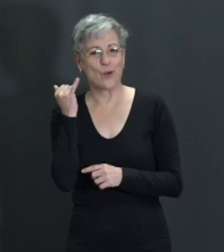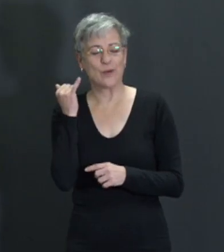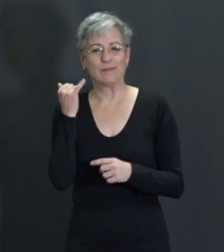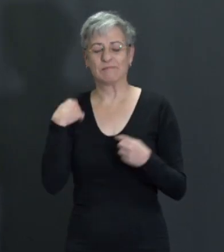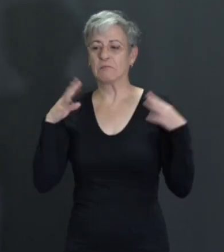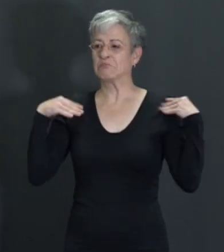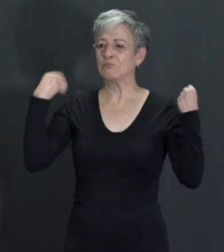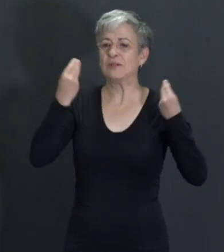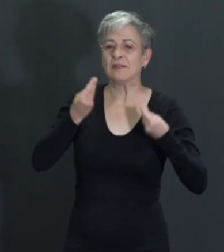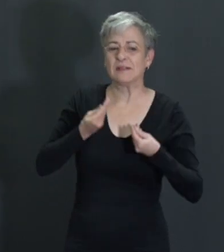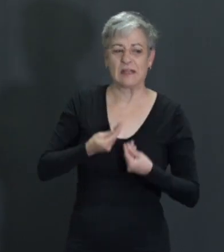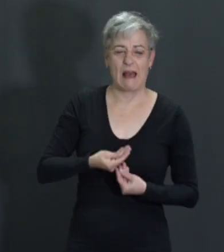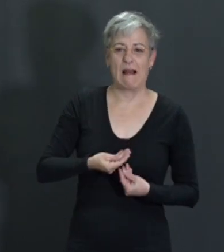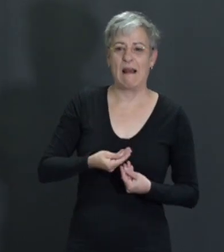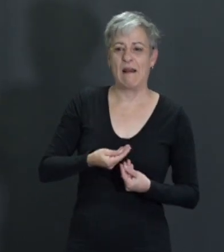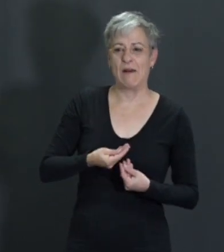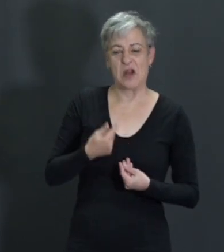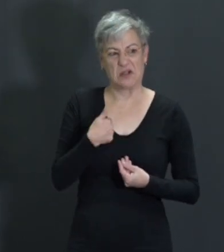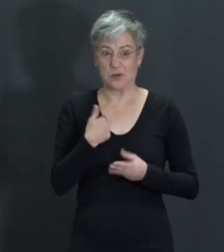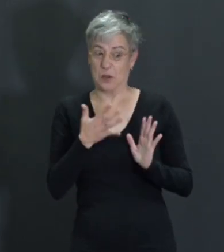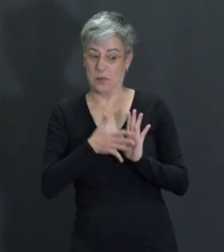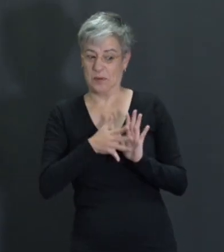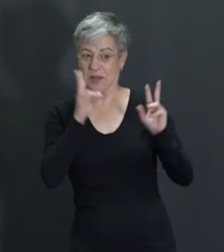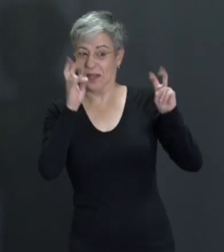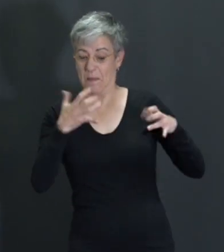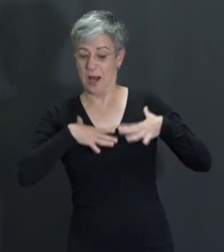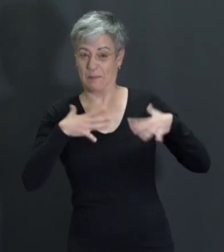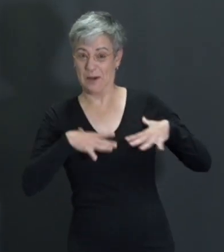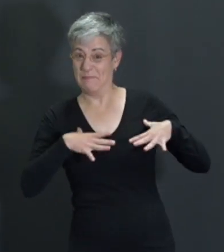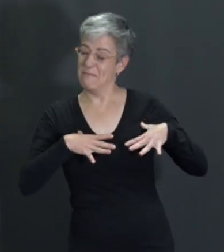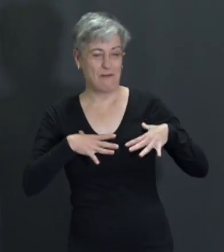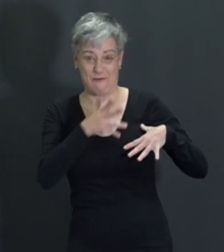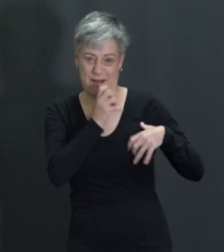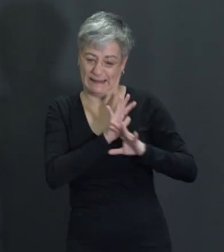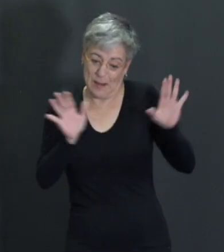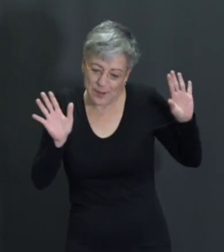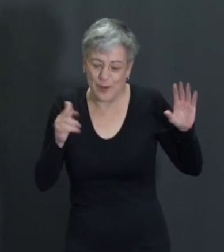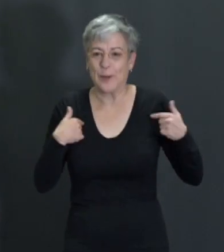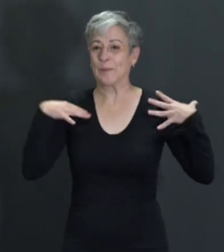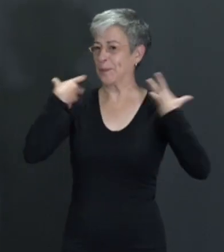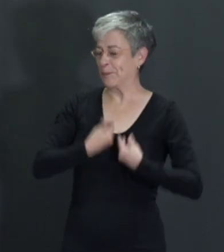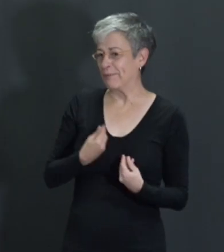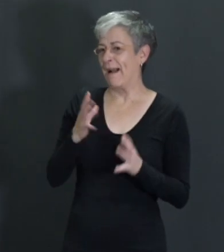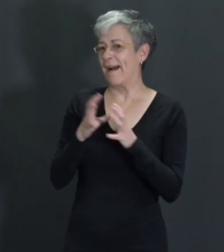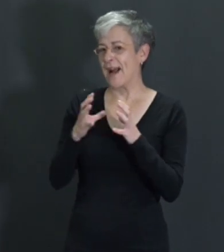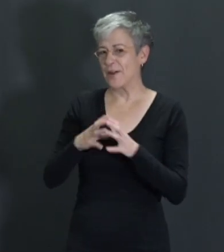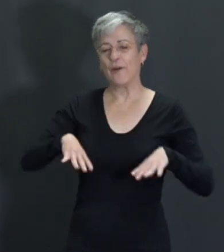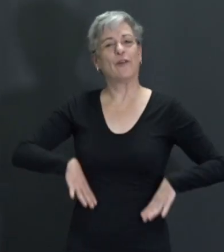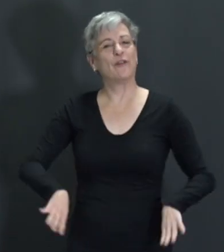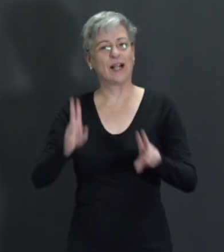o yo soy muy malo para la vestimenta, de color granate y una falda color